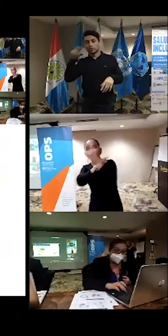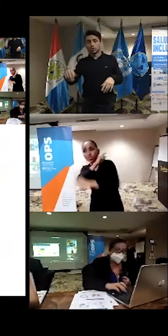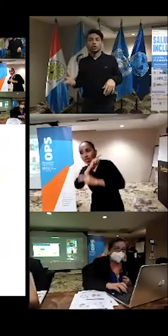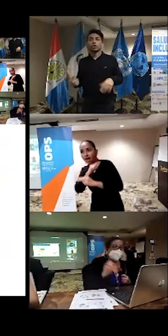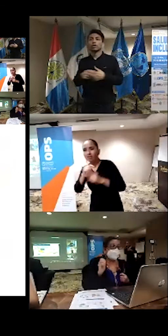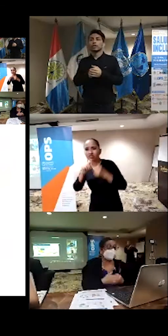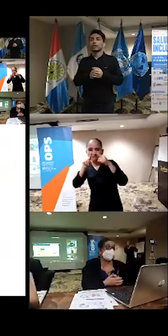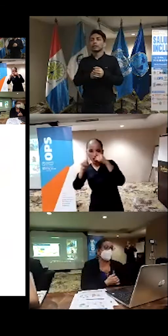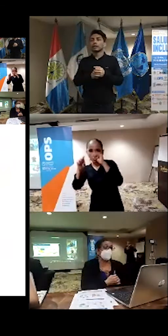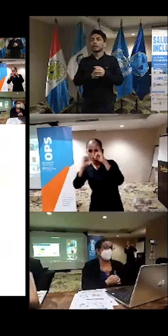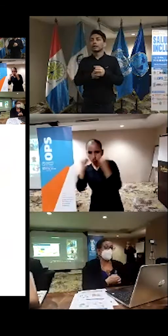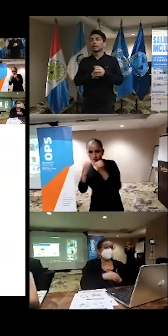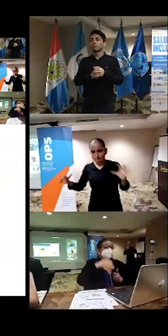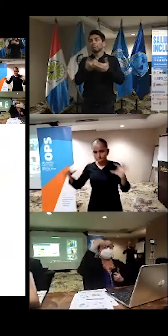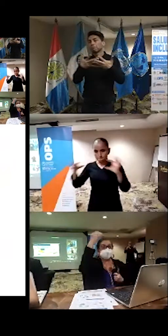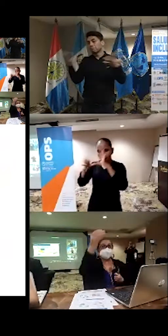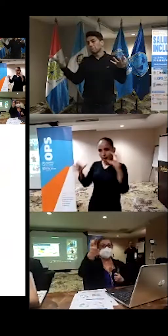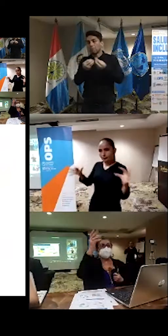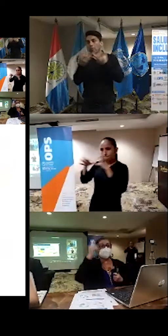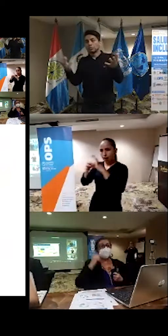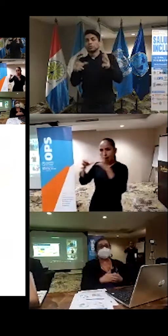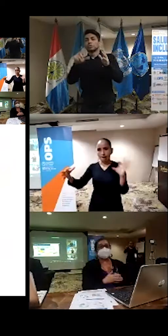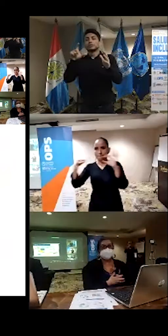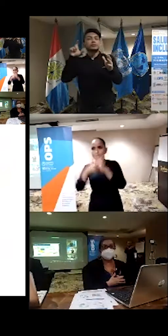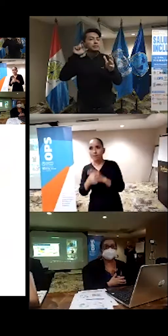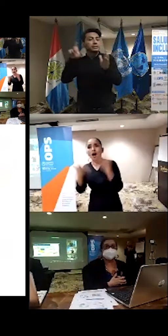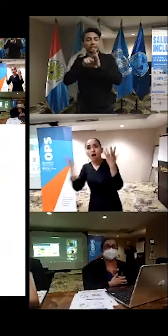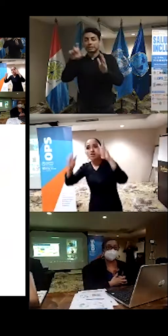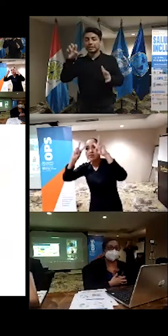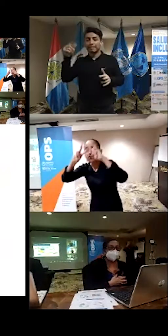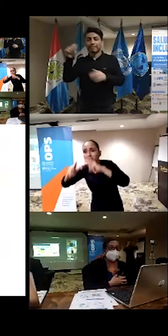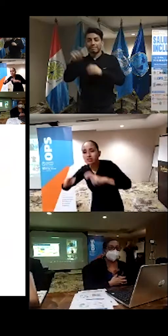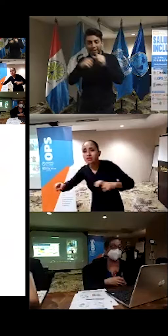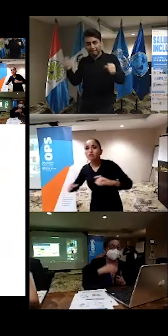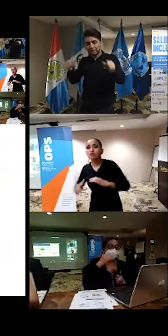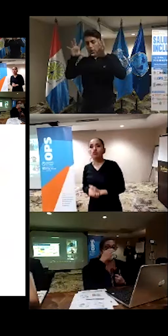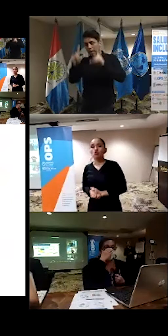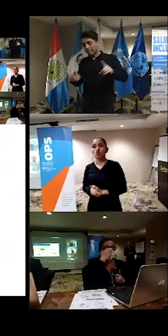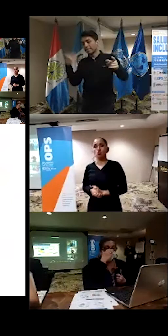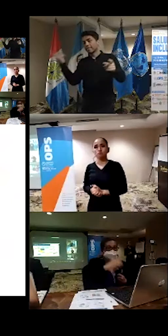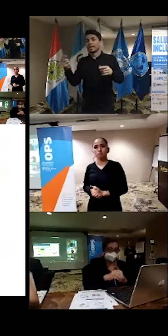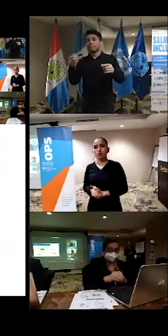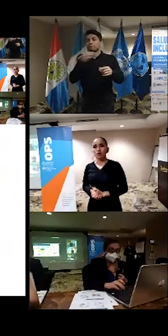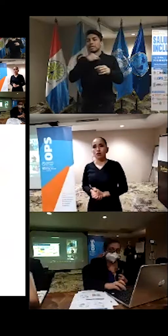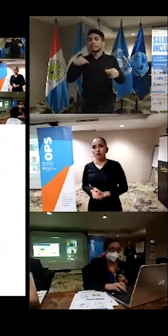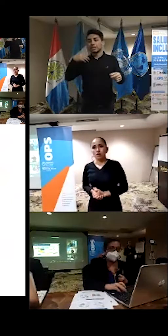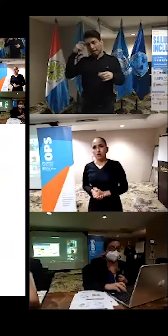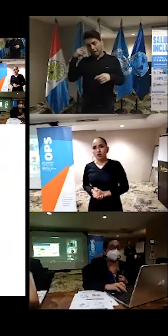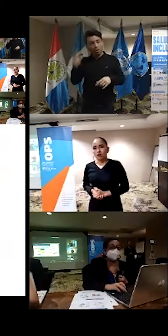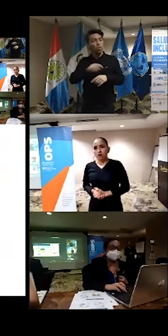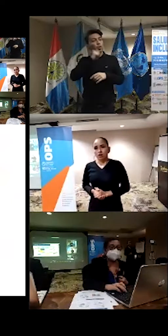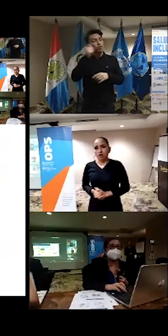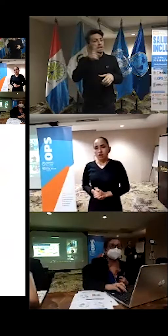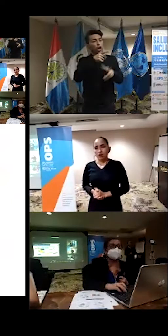Mintrad. Y bueno, tenemos una investigación en tracoma, ¿verdad? En